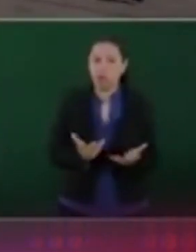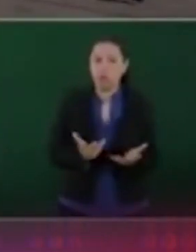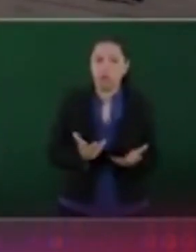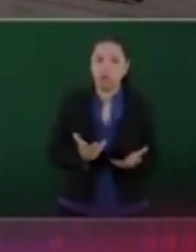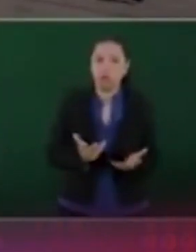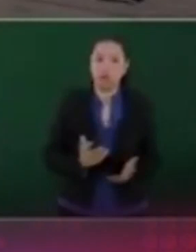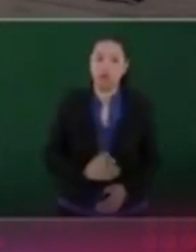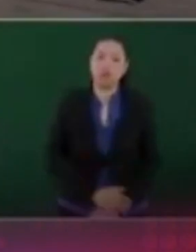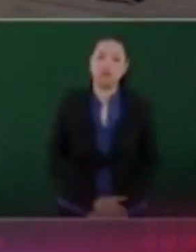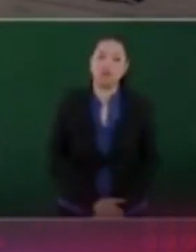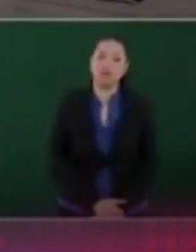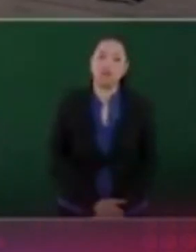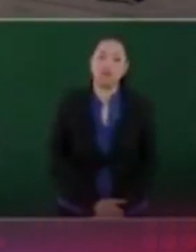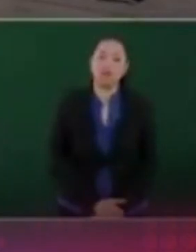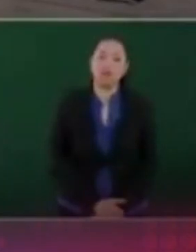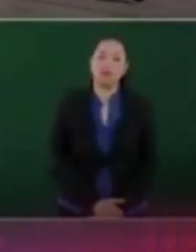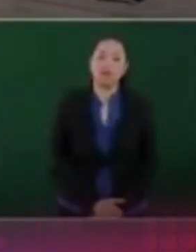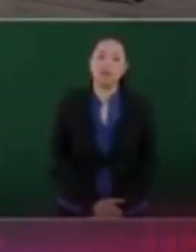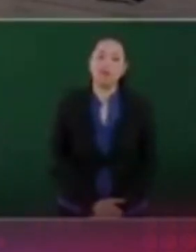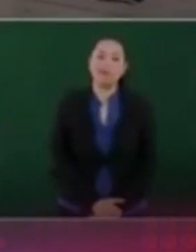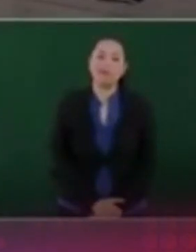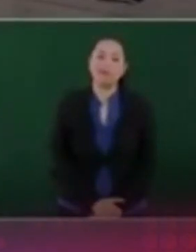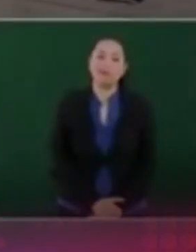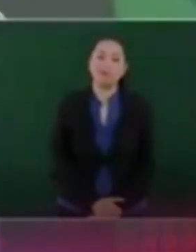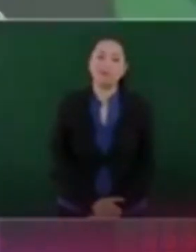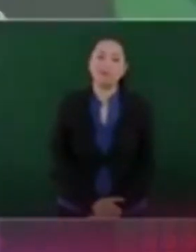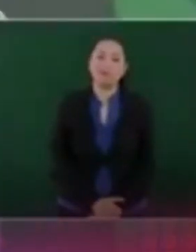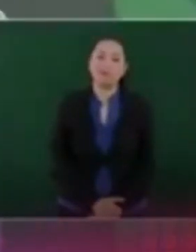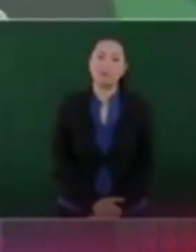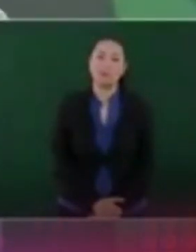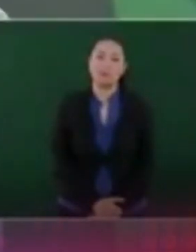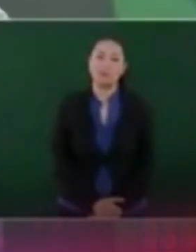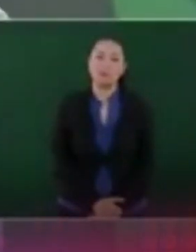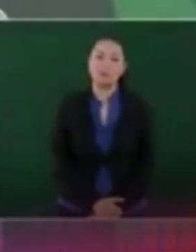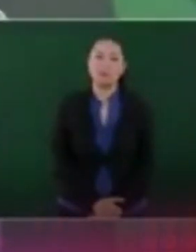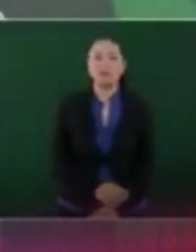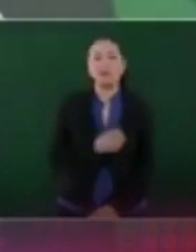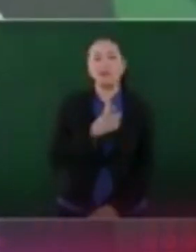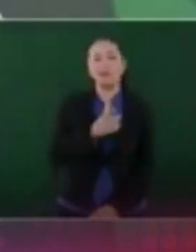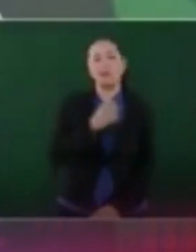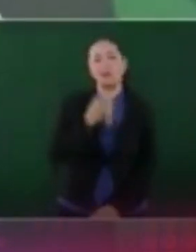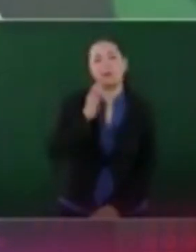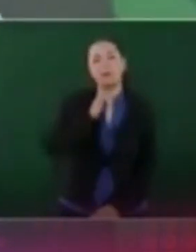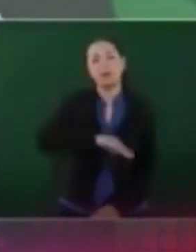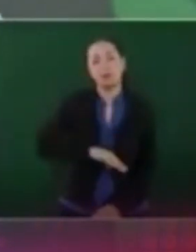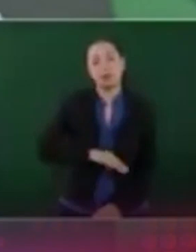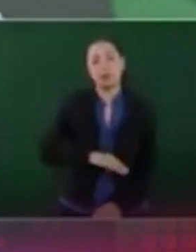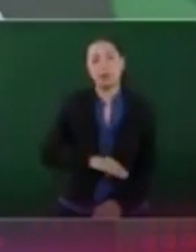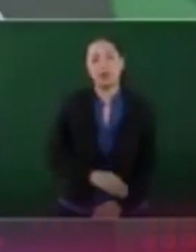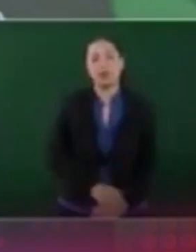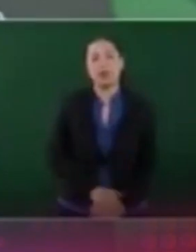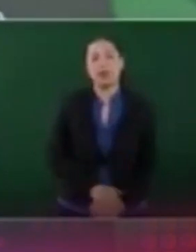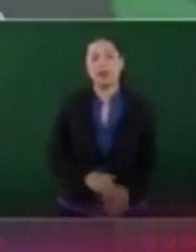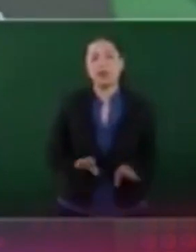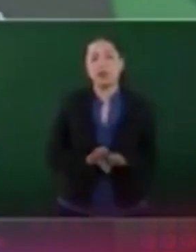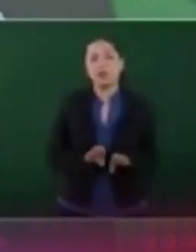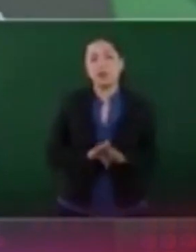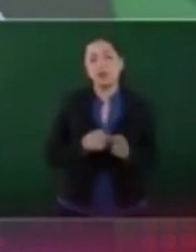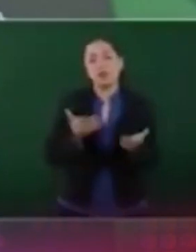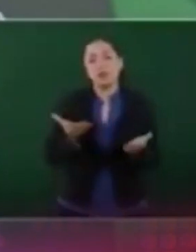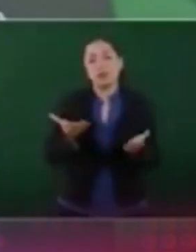increíble Es malo a veces usar